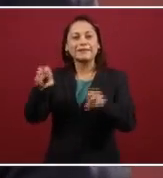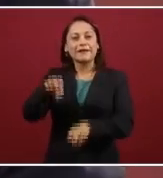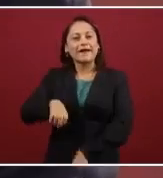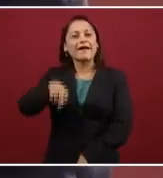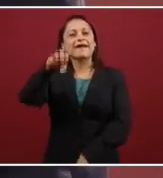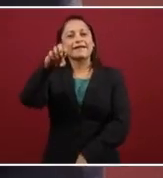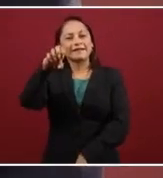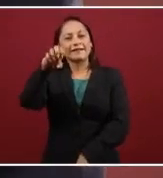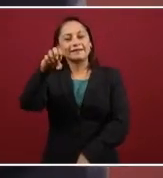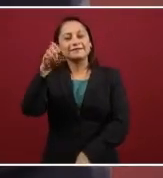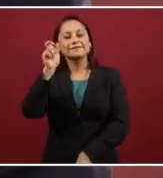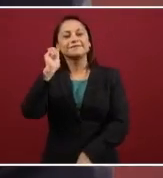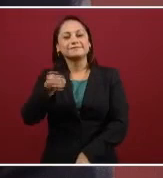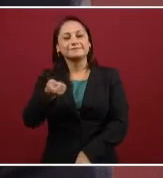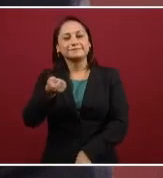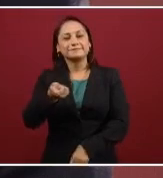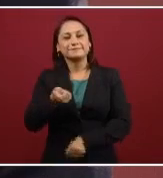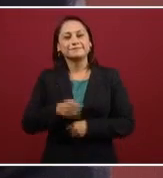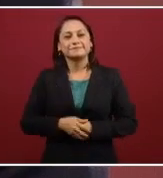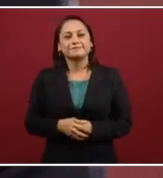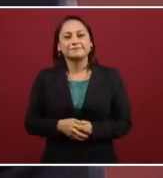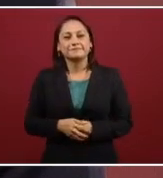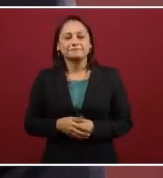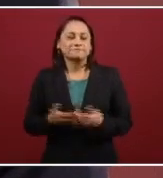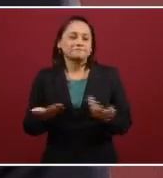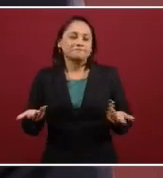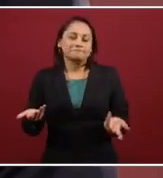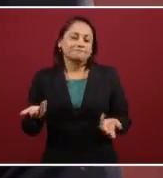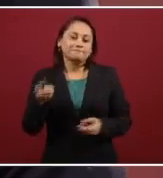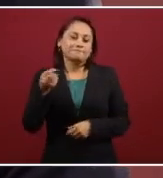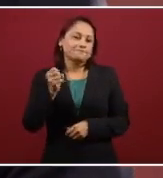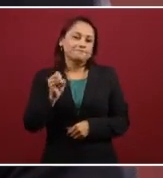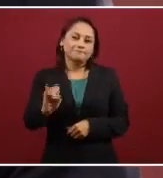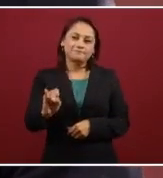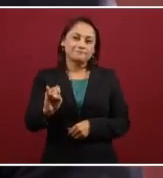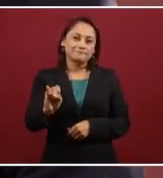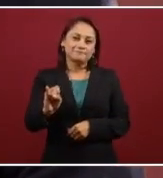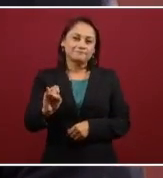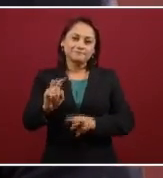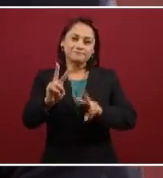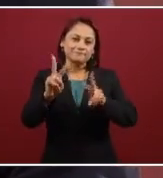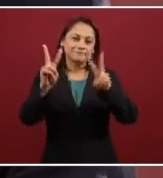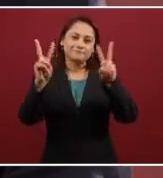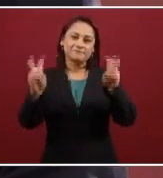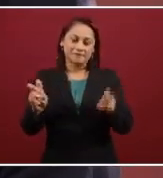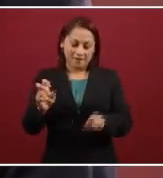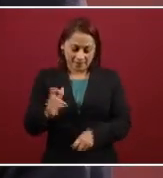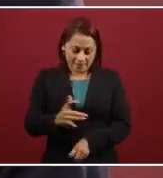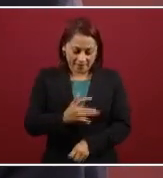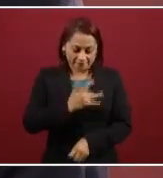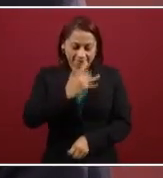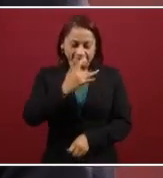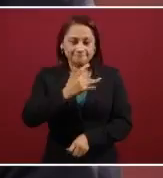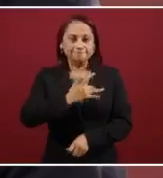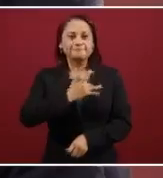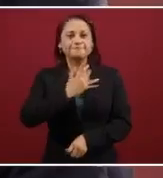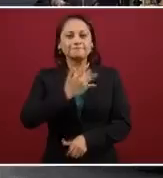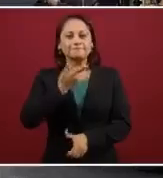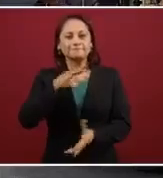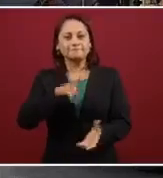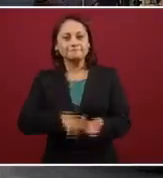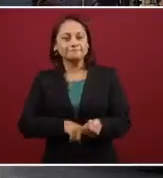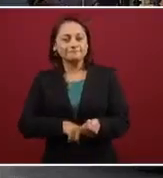es más que nada un estado de ánimo. Exacto. A eso me refiero. Un estado de ánimo.